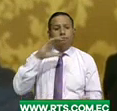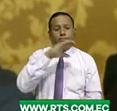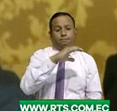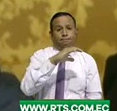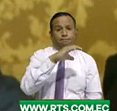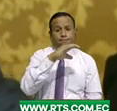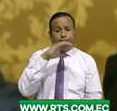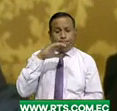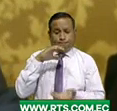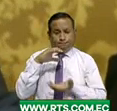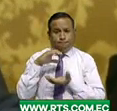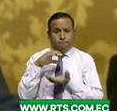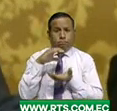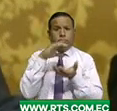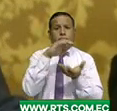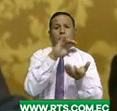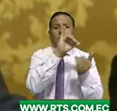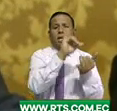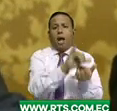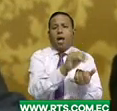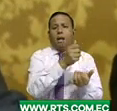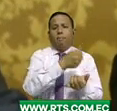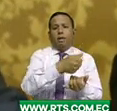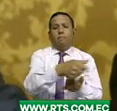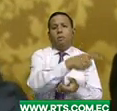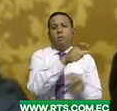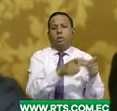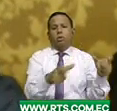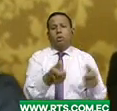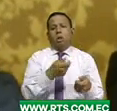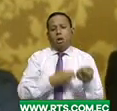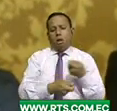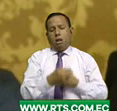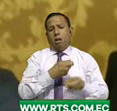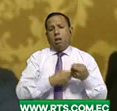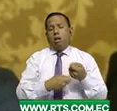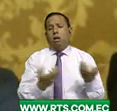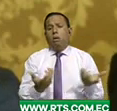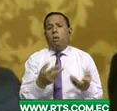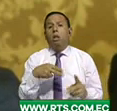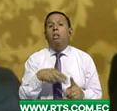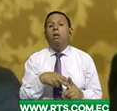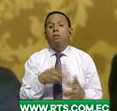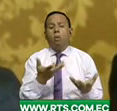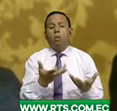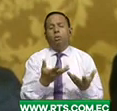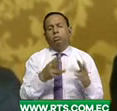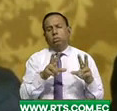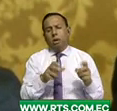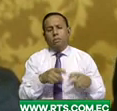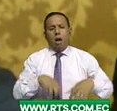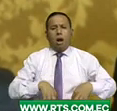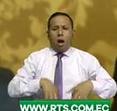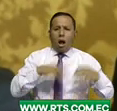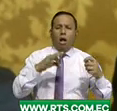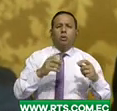quedar en los hogares ecuatorianos para financiar los gastos de